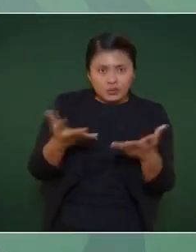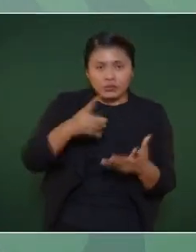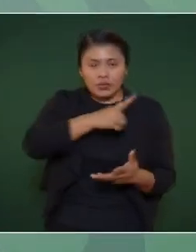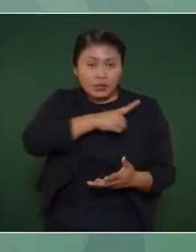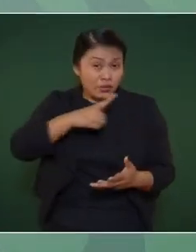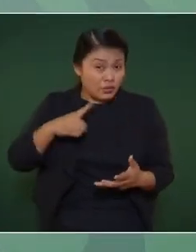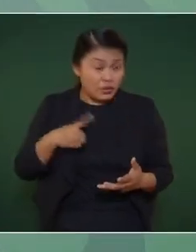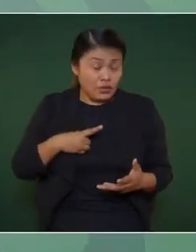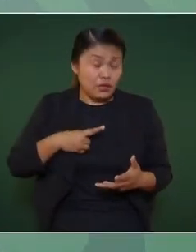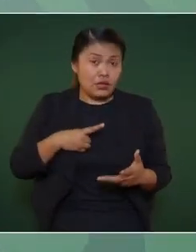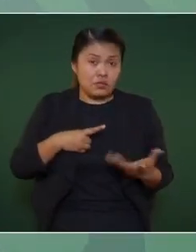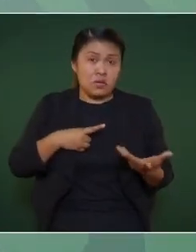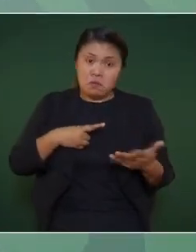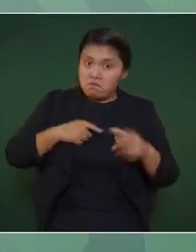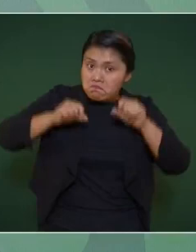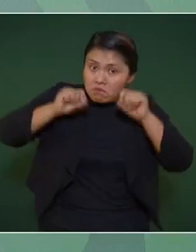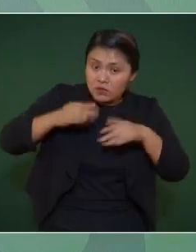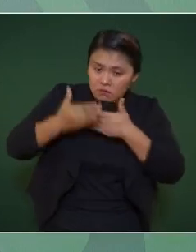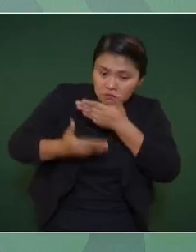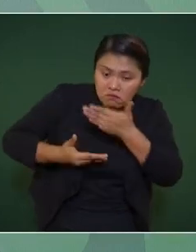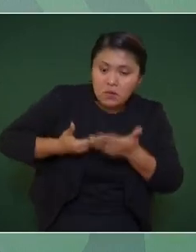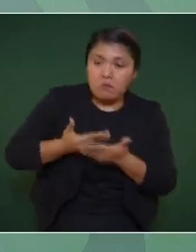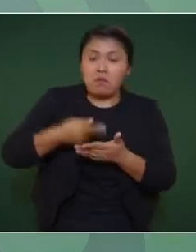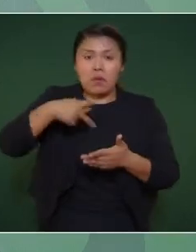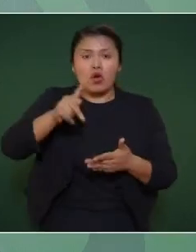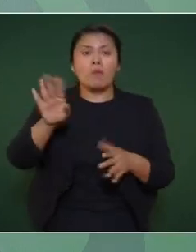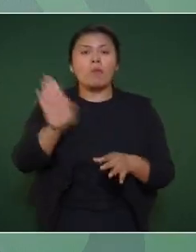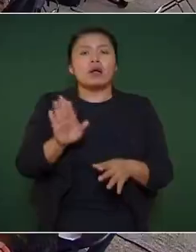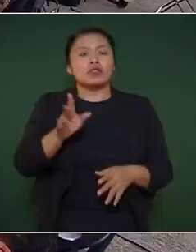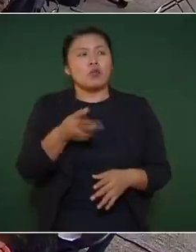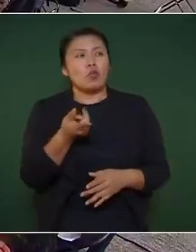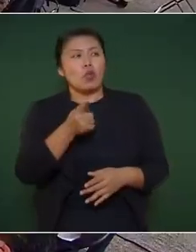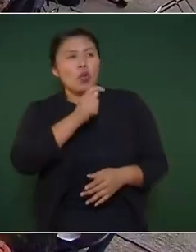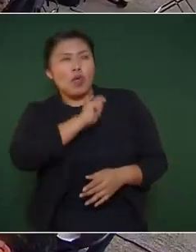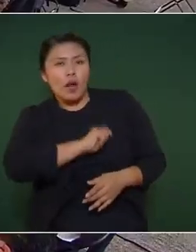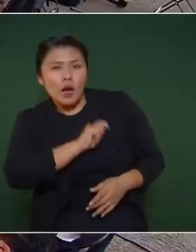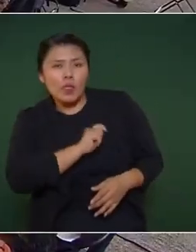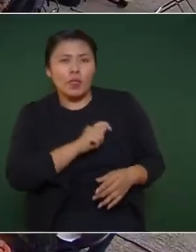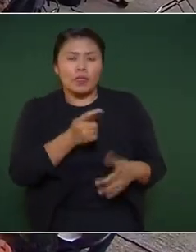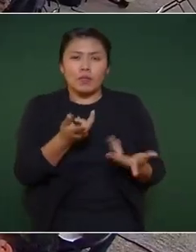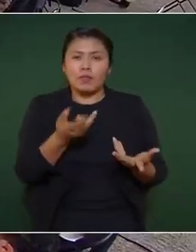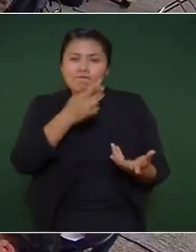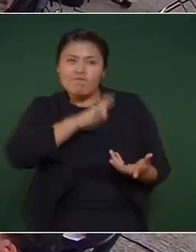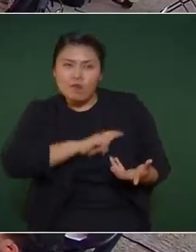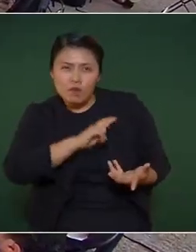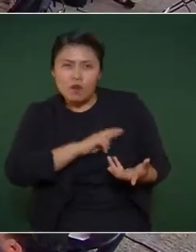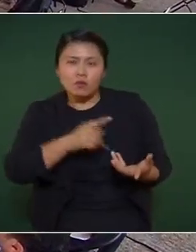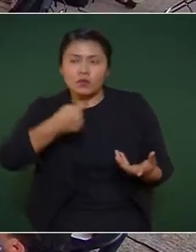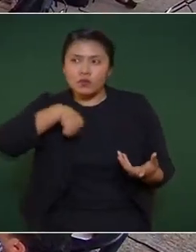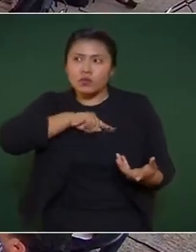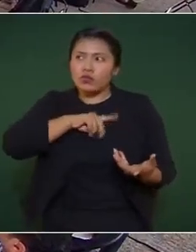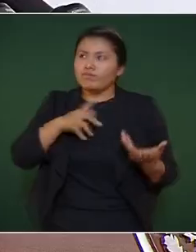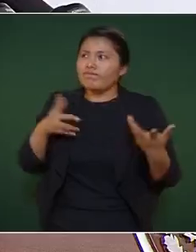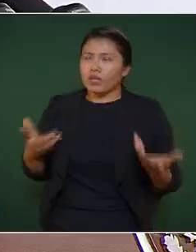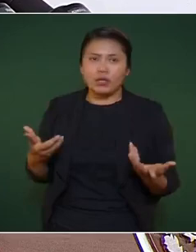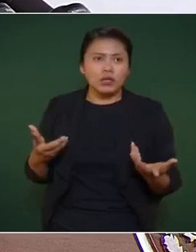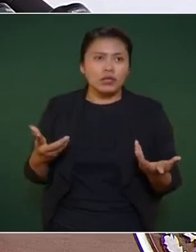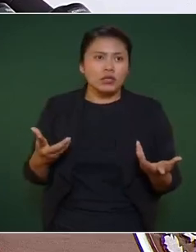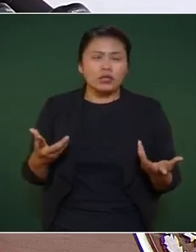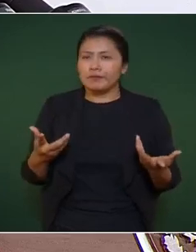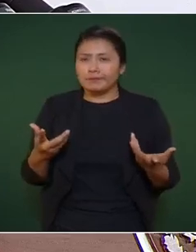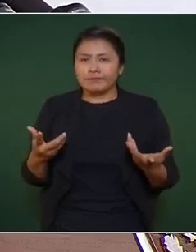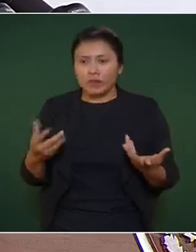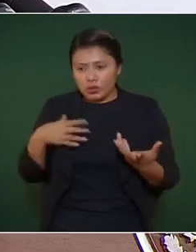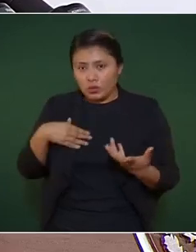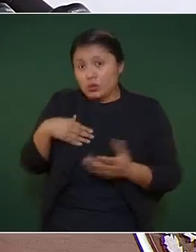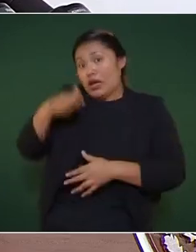el mismo servicio de manera privada. Esto es un convenio en el cual tanto